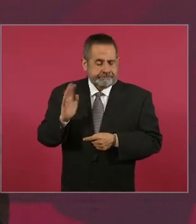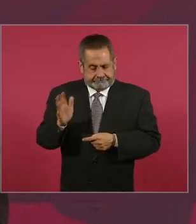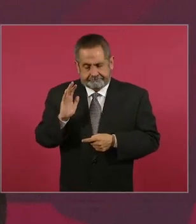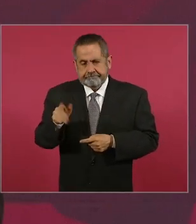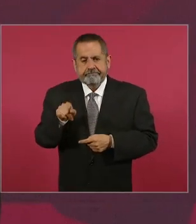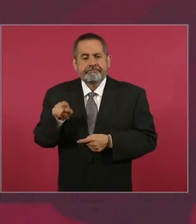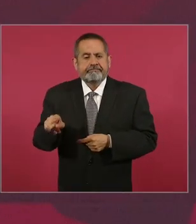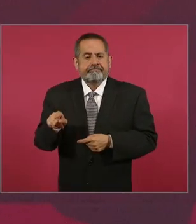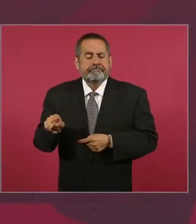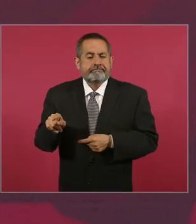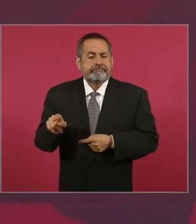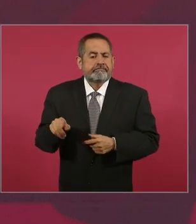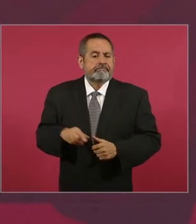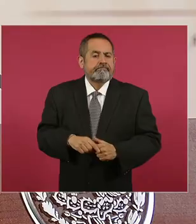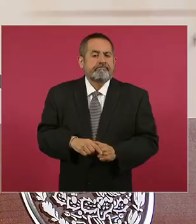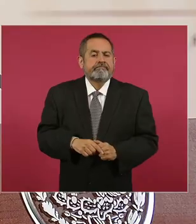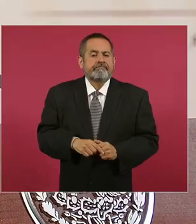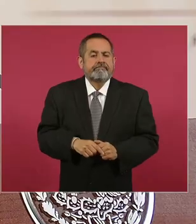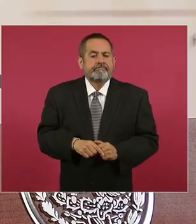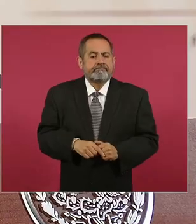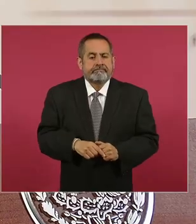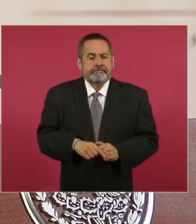está